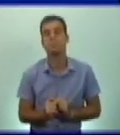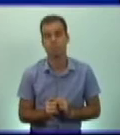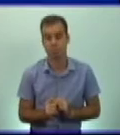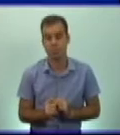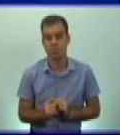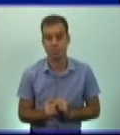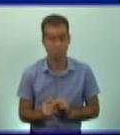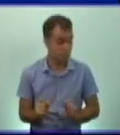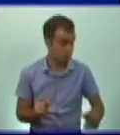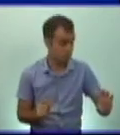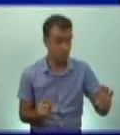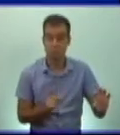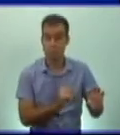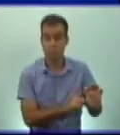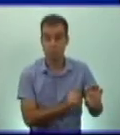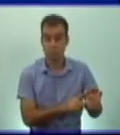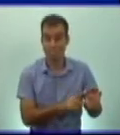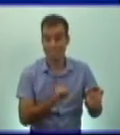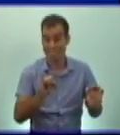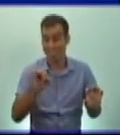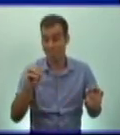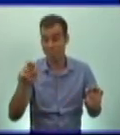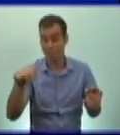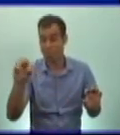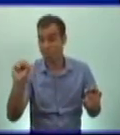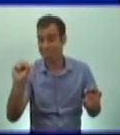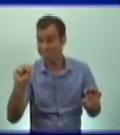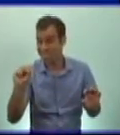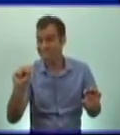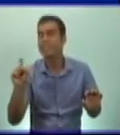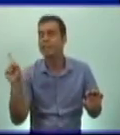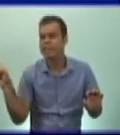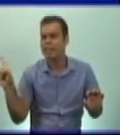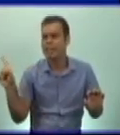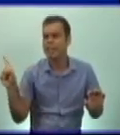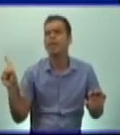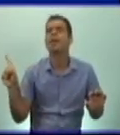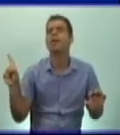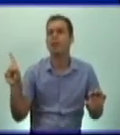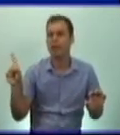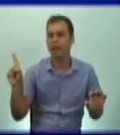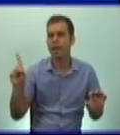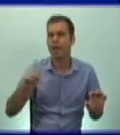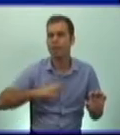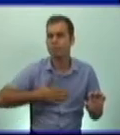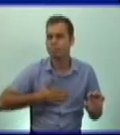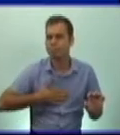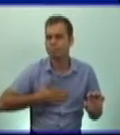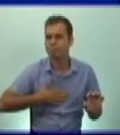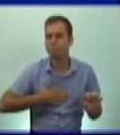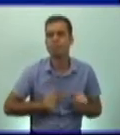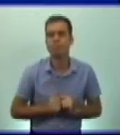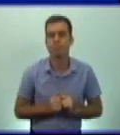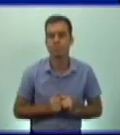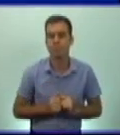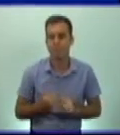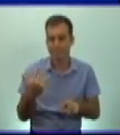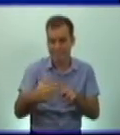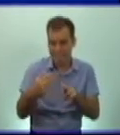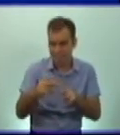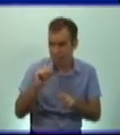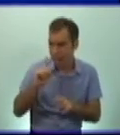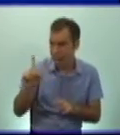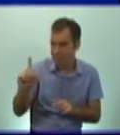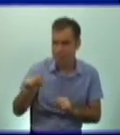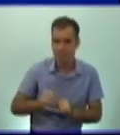son iónicas, nos vamos a referir a ella en su conjunto como entidad